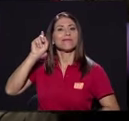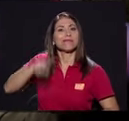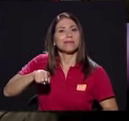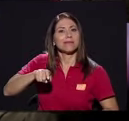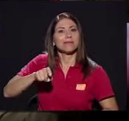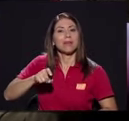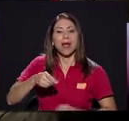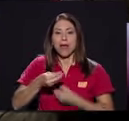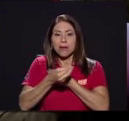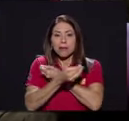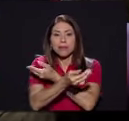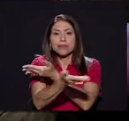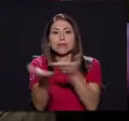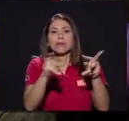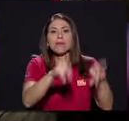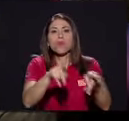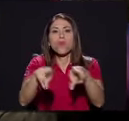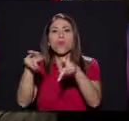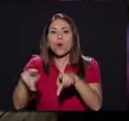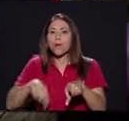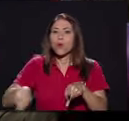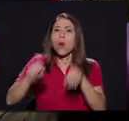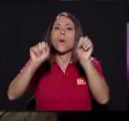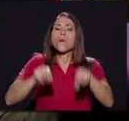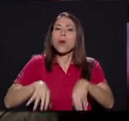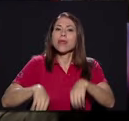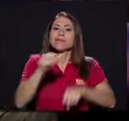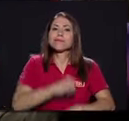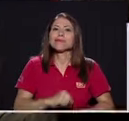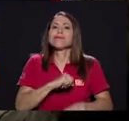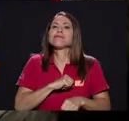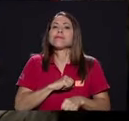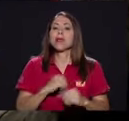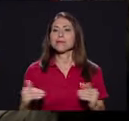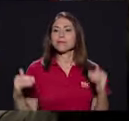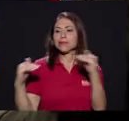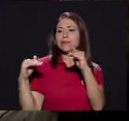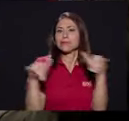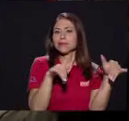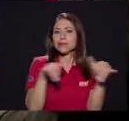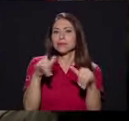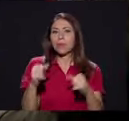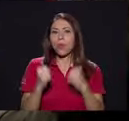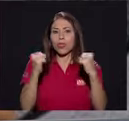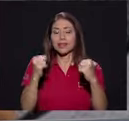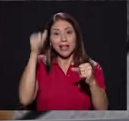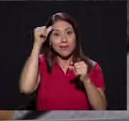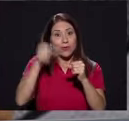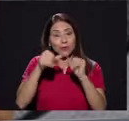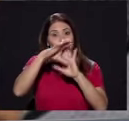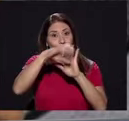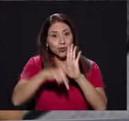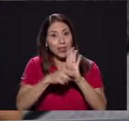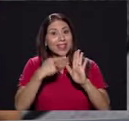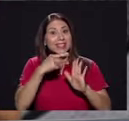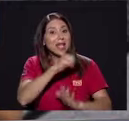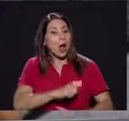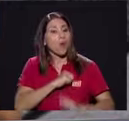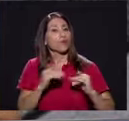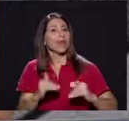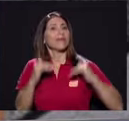de darle las herramientas al pueblo para que pueda ejercer su soberanía al mismo nivel de los poderes, porque recordemos que nuestra Constitución ha